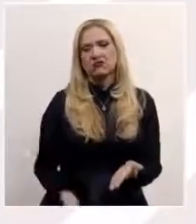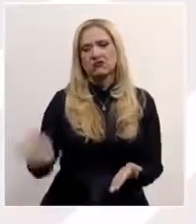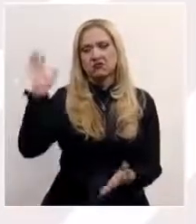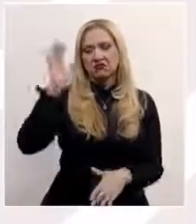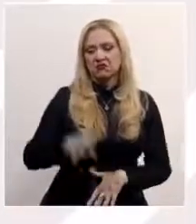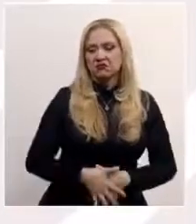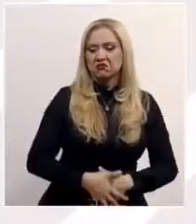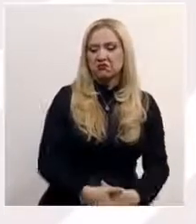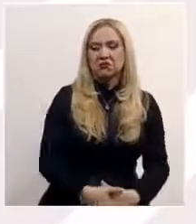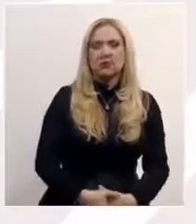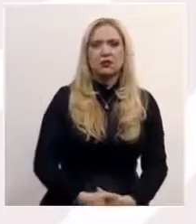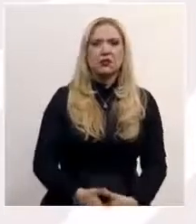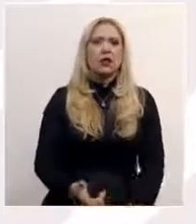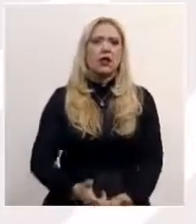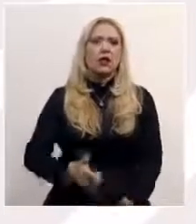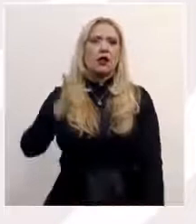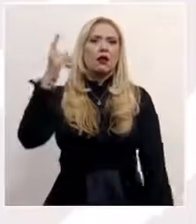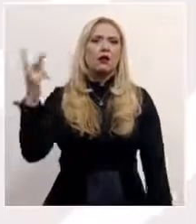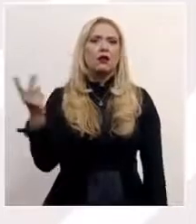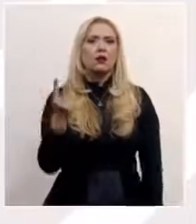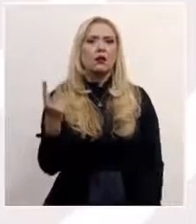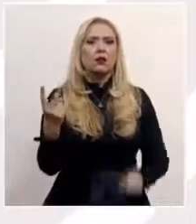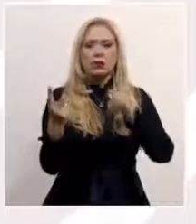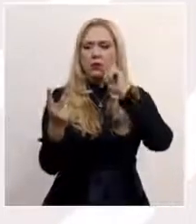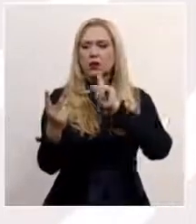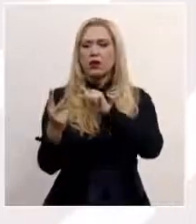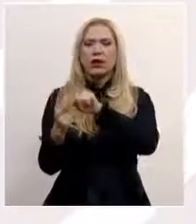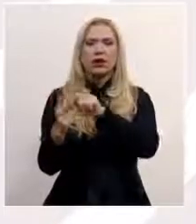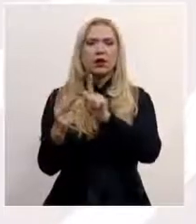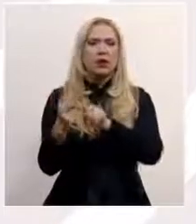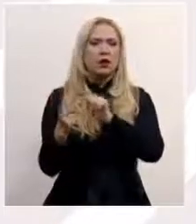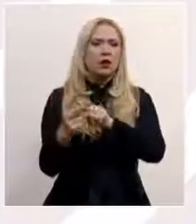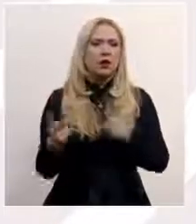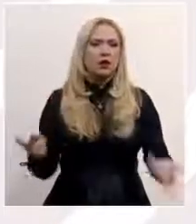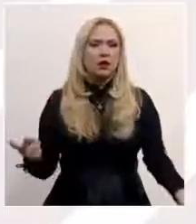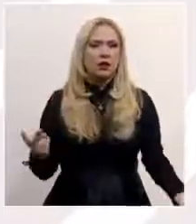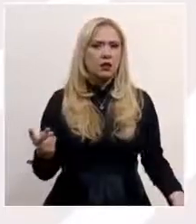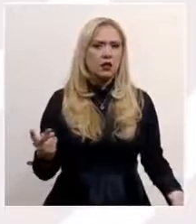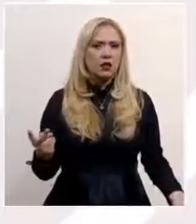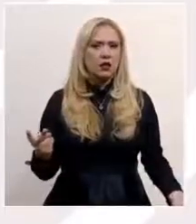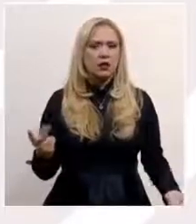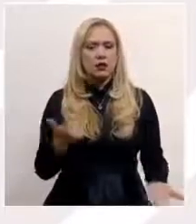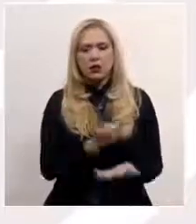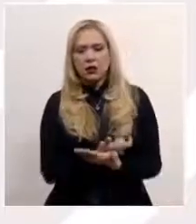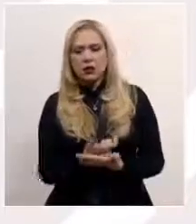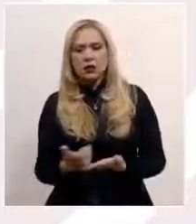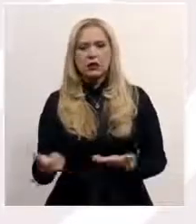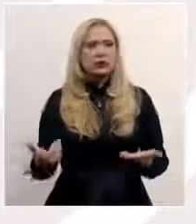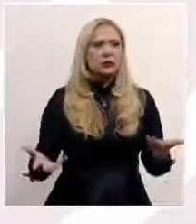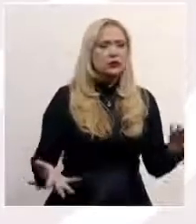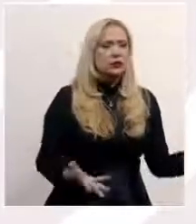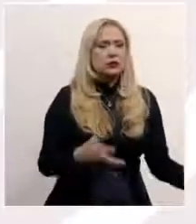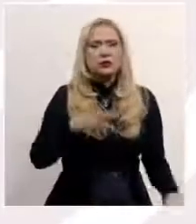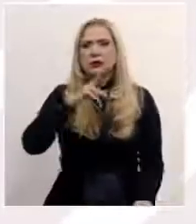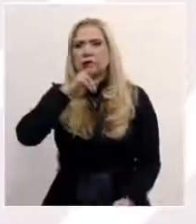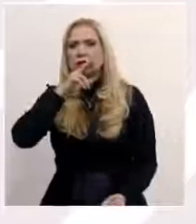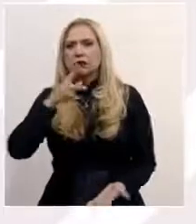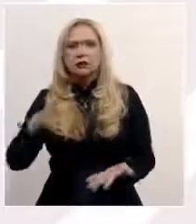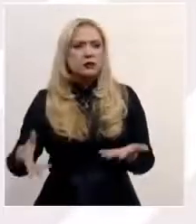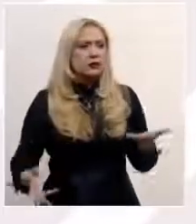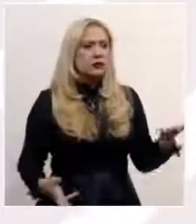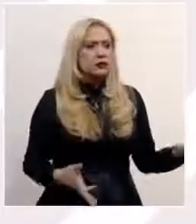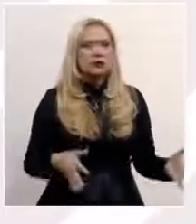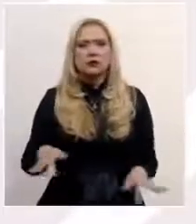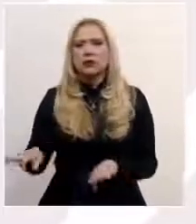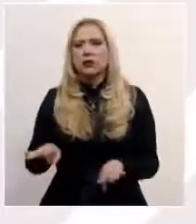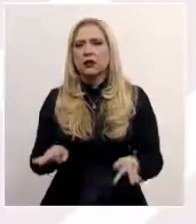de manera grave e importante en el tema de la brecha salarial, de la brecha en la presencia laboral